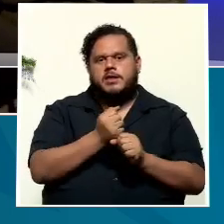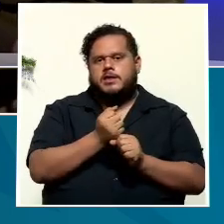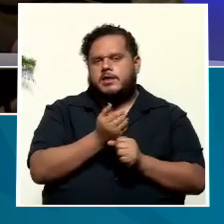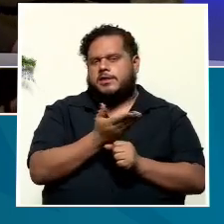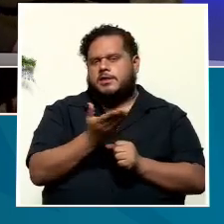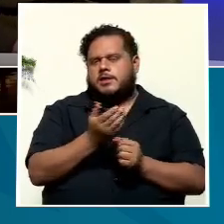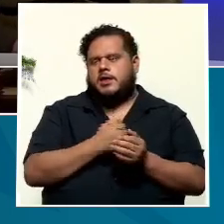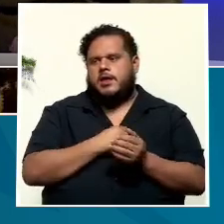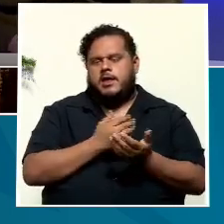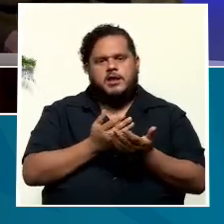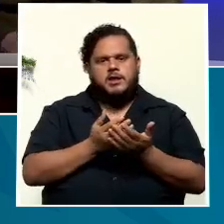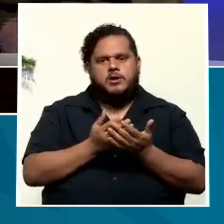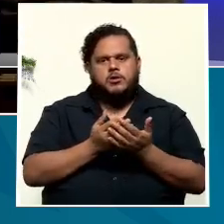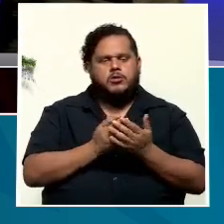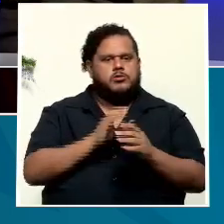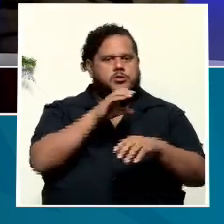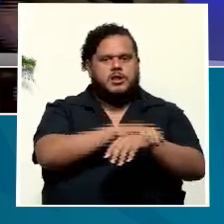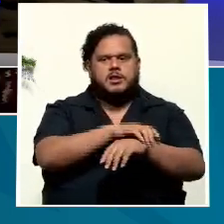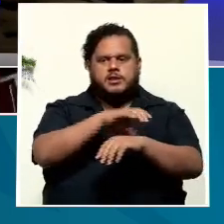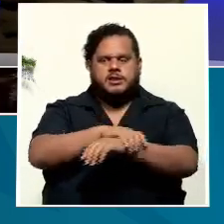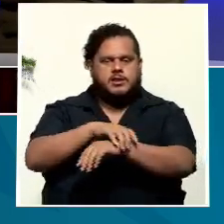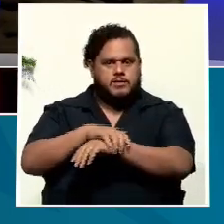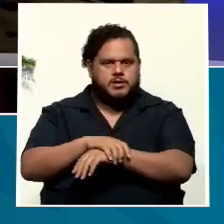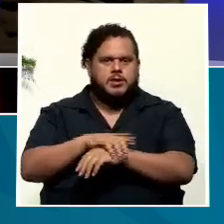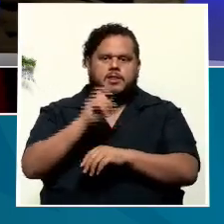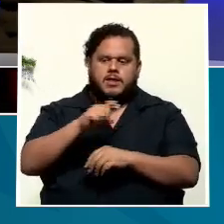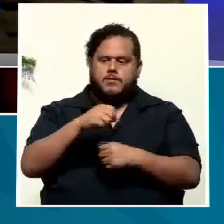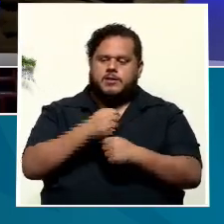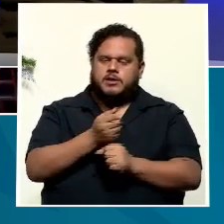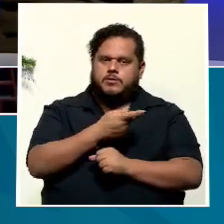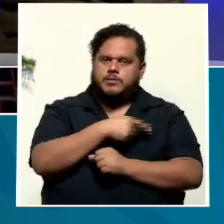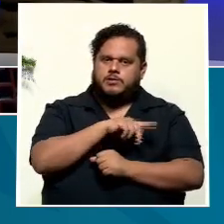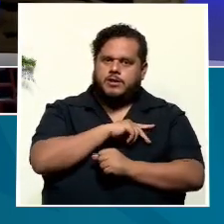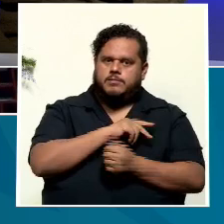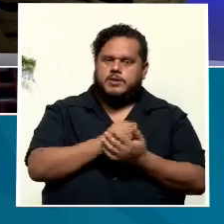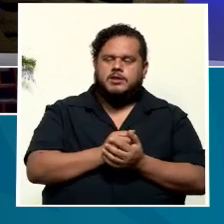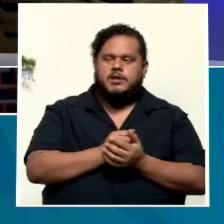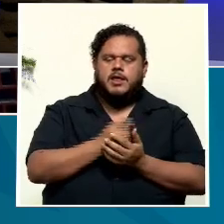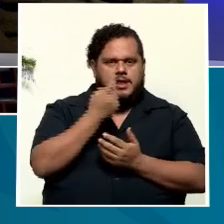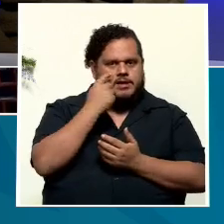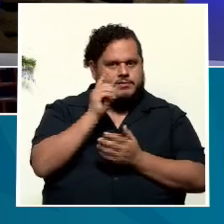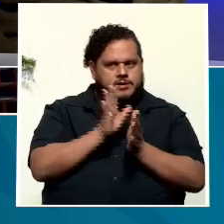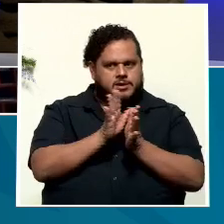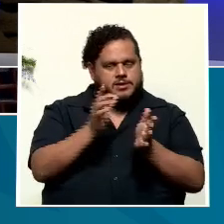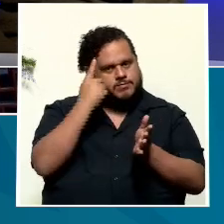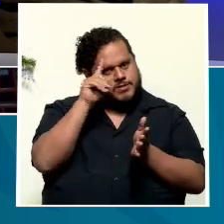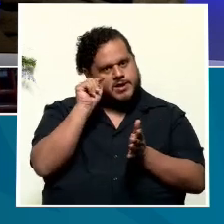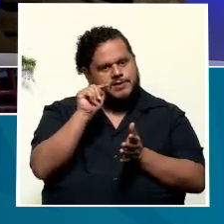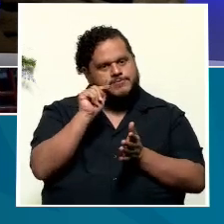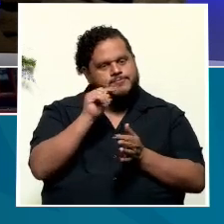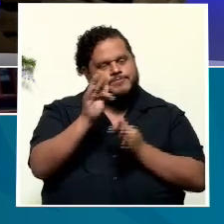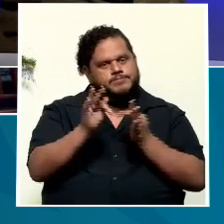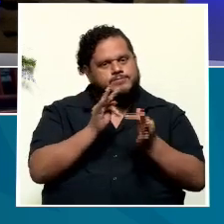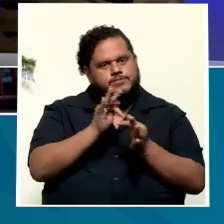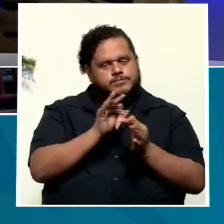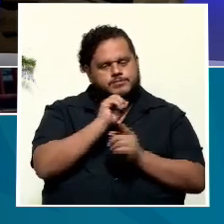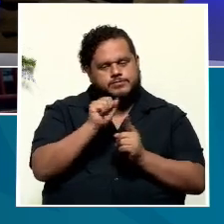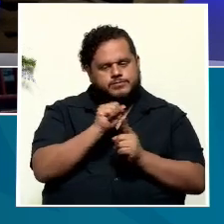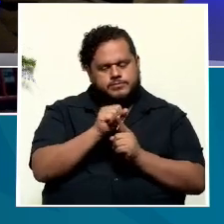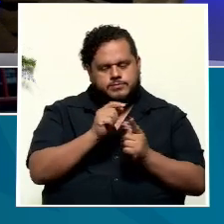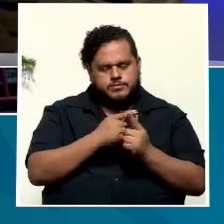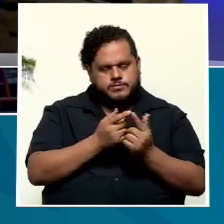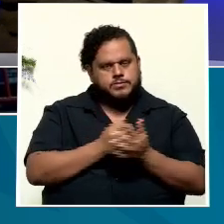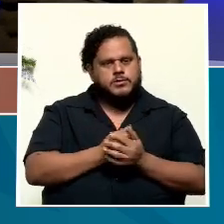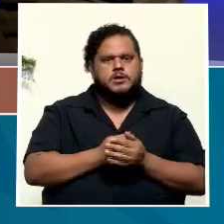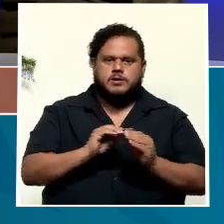los allanamientos, ¿verdad? Los tiene que hacer personalmente el fiscal general para este tipo de casos. Entonces